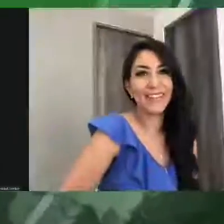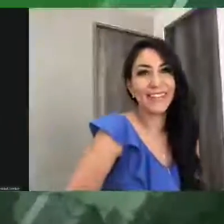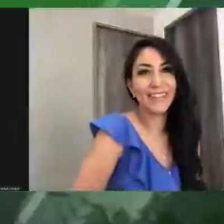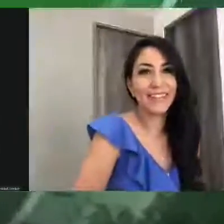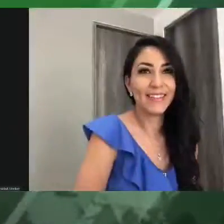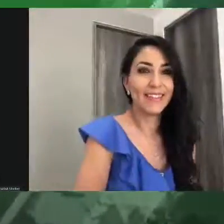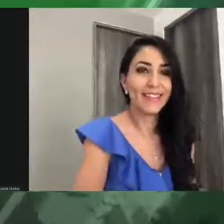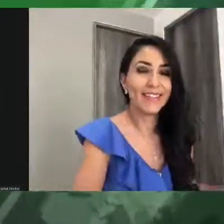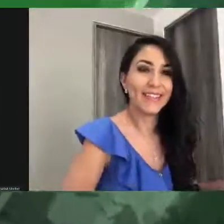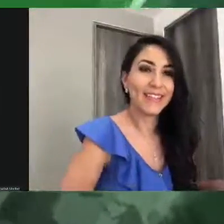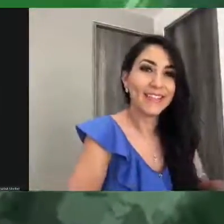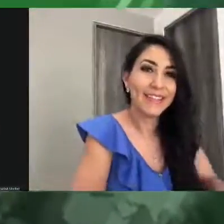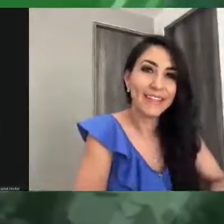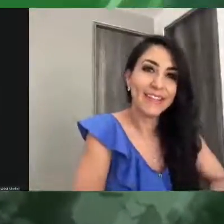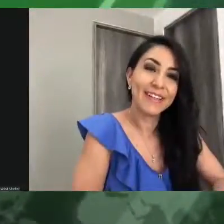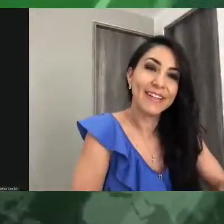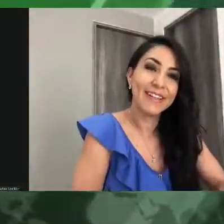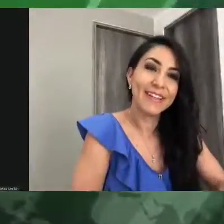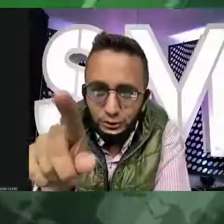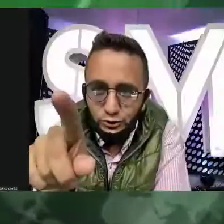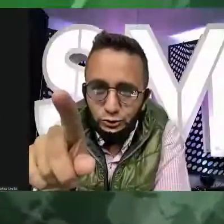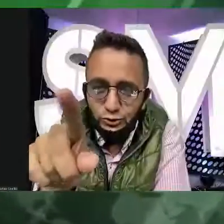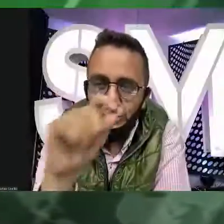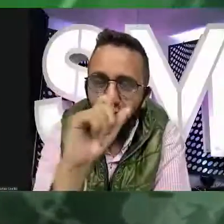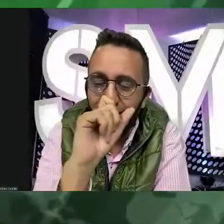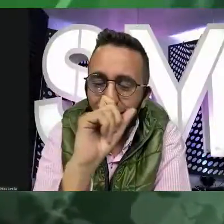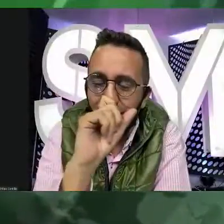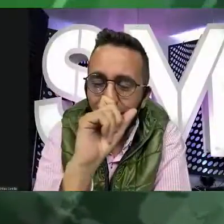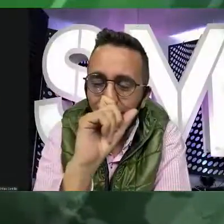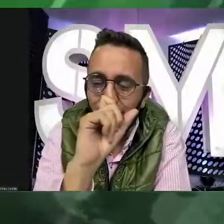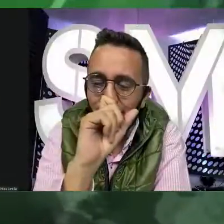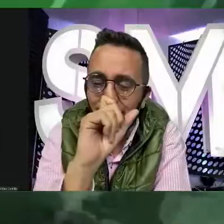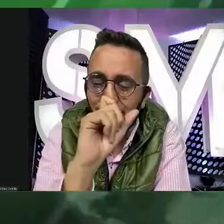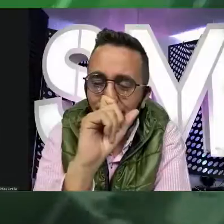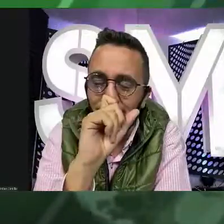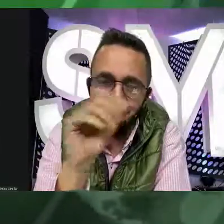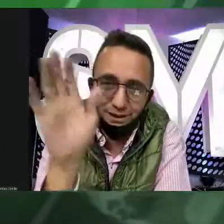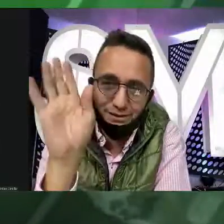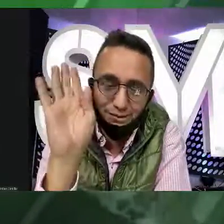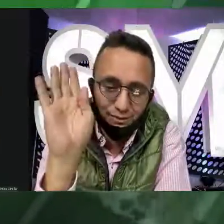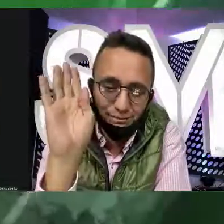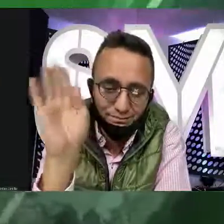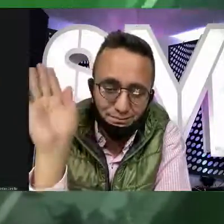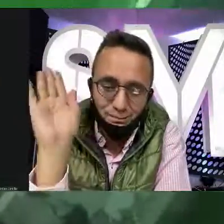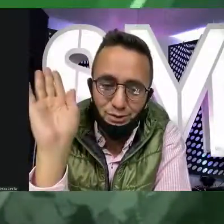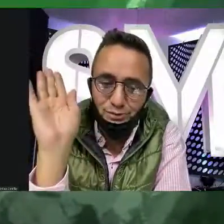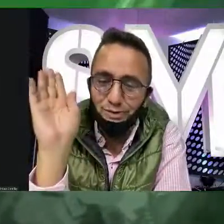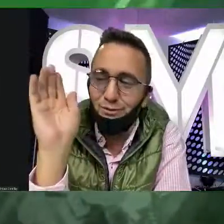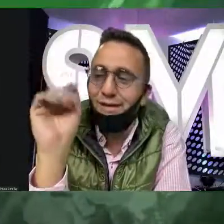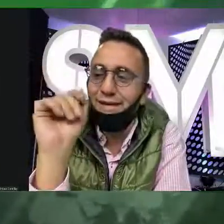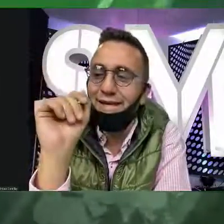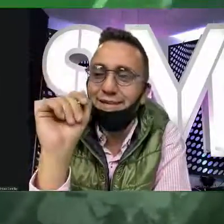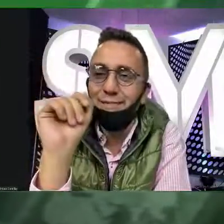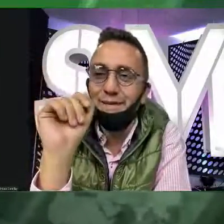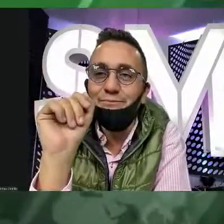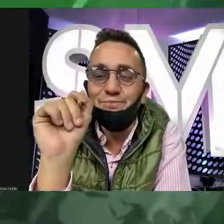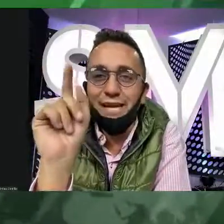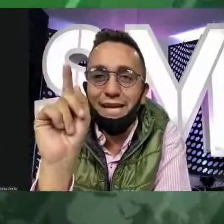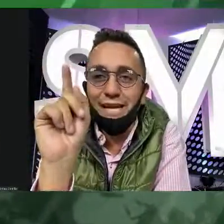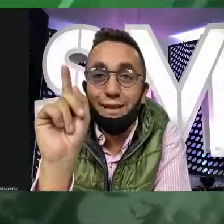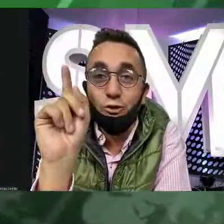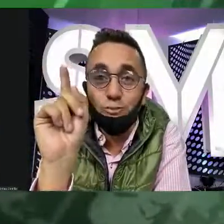Oigan, perdón, sí. Ahorita que digo lo de Costco, ayer una persona me dijo, igual no sé, podemos verlo en la